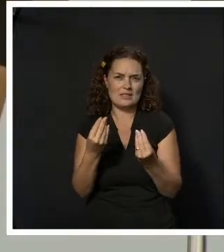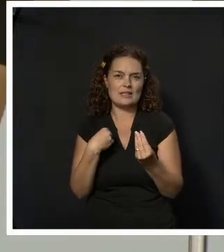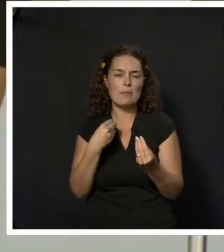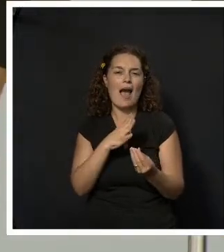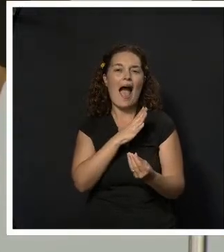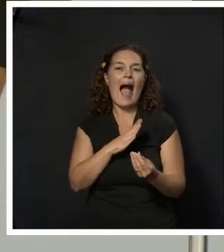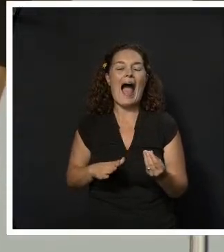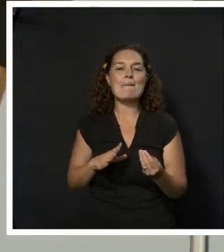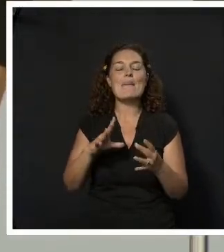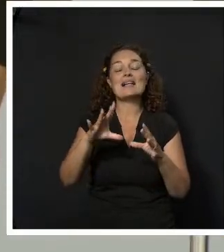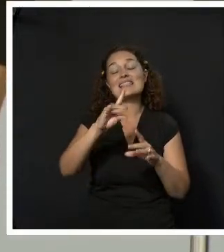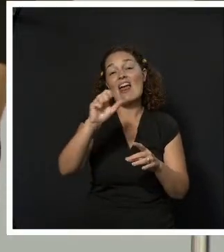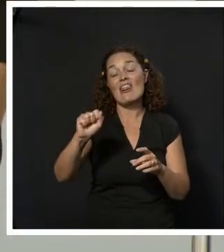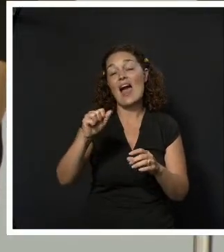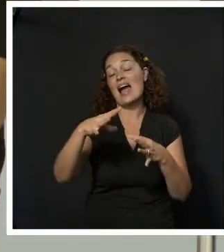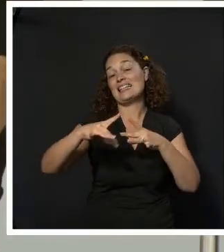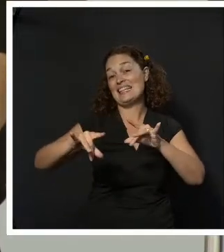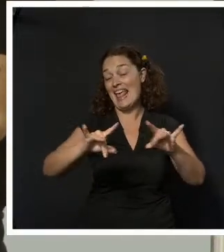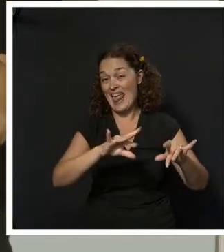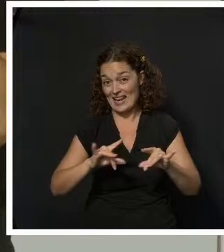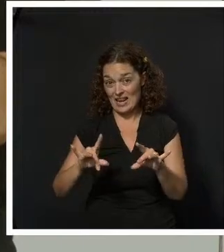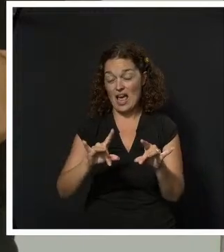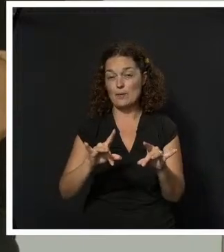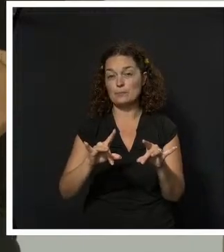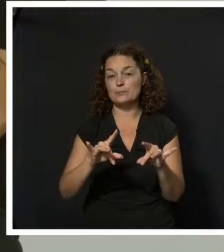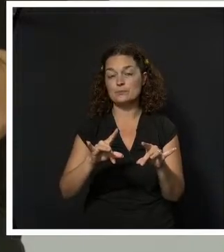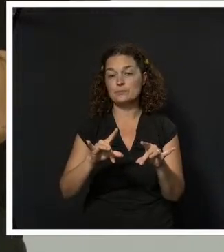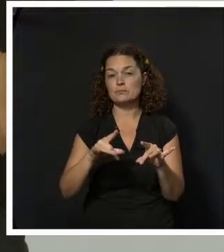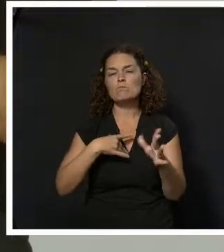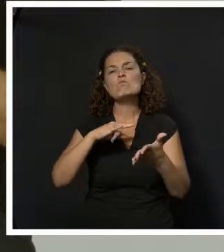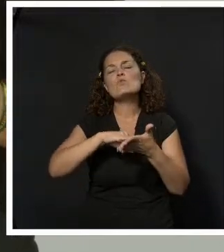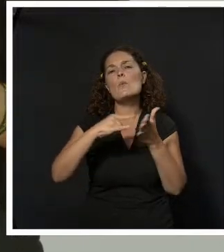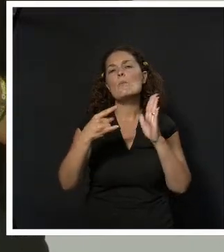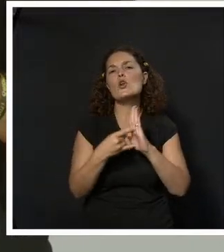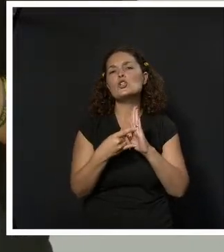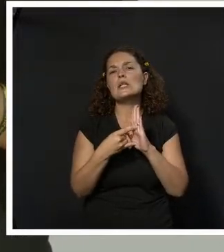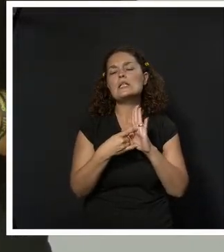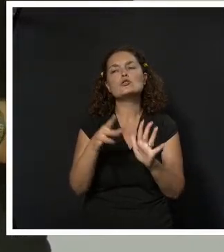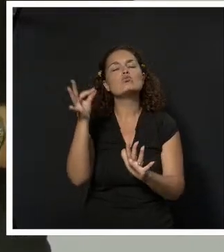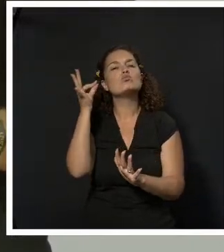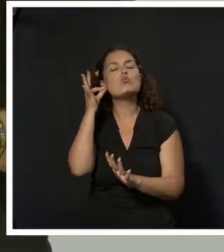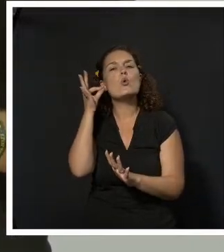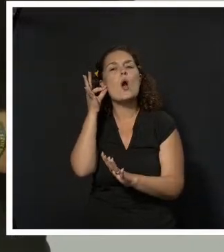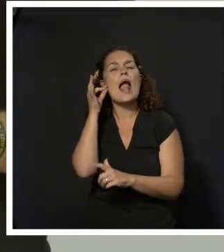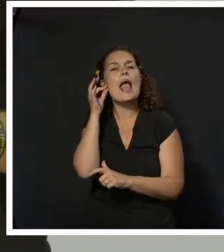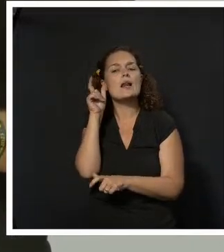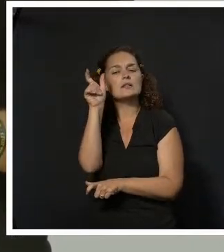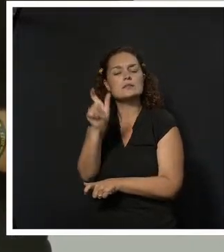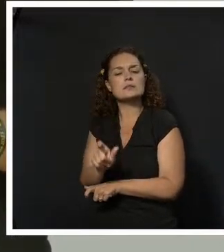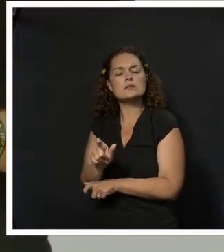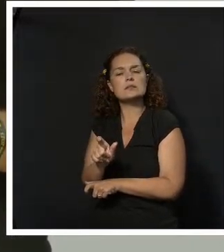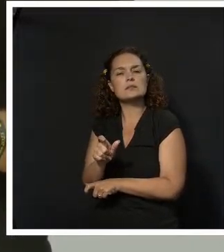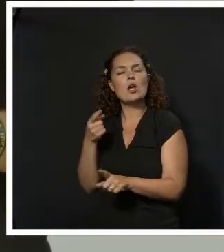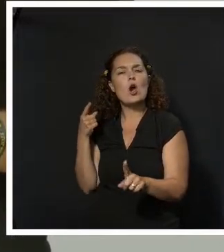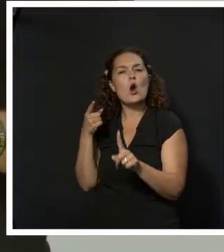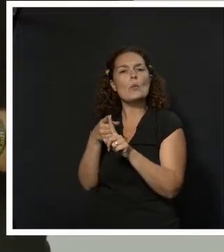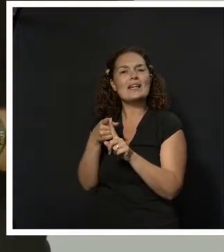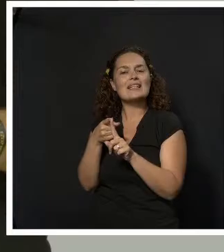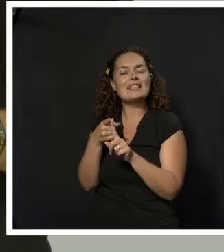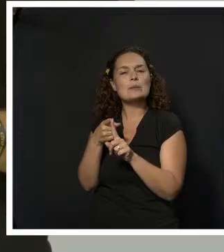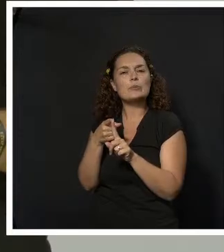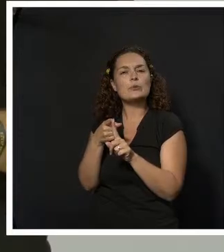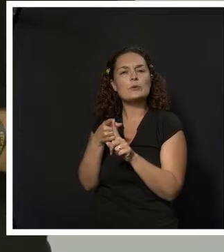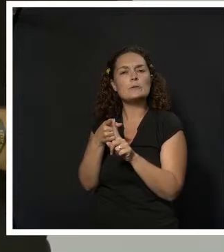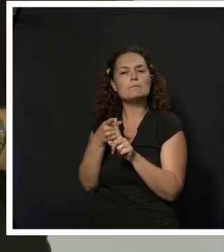amas de aterra amas da Terra es un proyecto de bullares para export para por